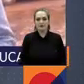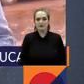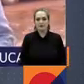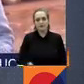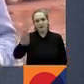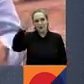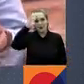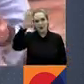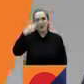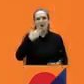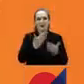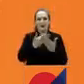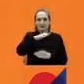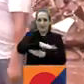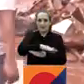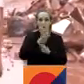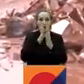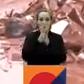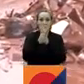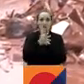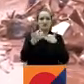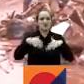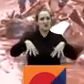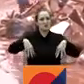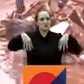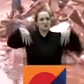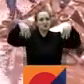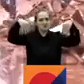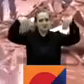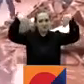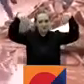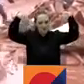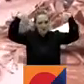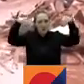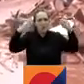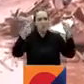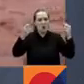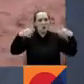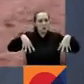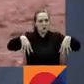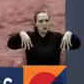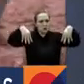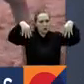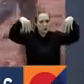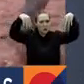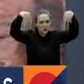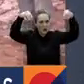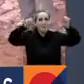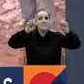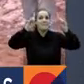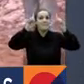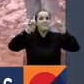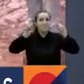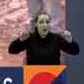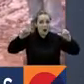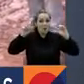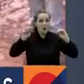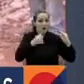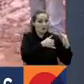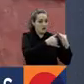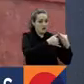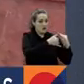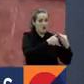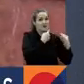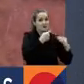Hola, muy buenas tardes. Bueno, ha cesado un poco la lluvia en las últimas horas del día de hoy. Sin embargo, de acuerdo con lo reportado por el IDEAM,